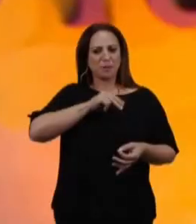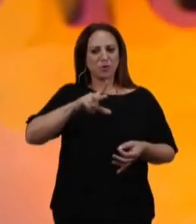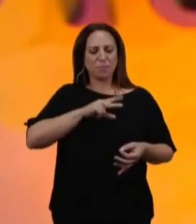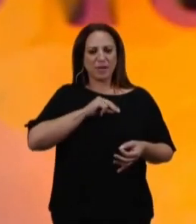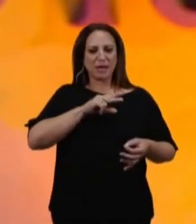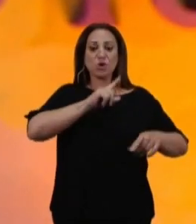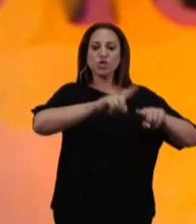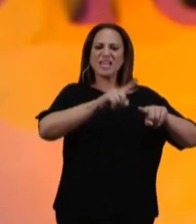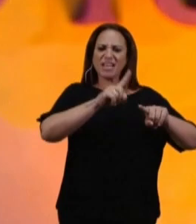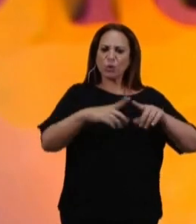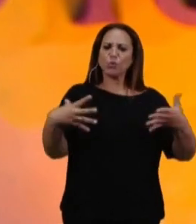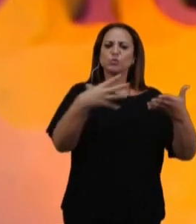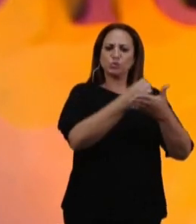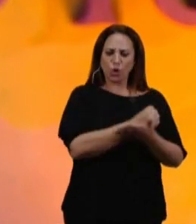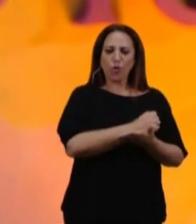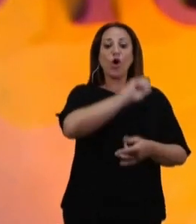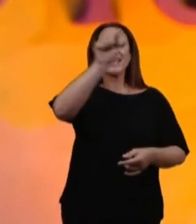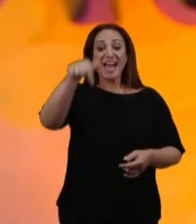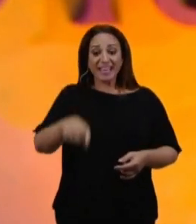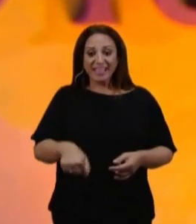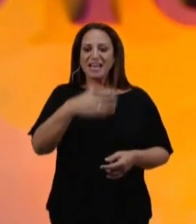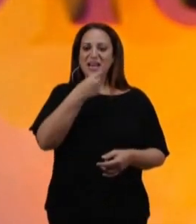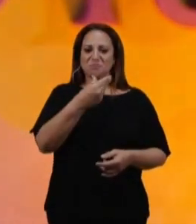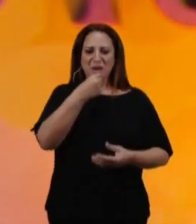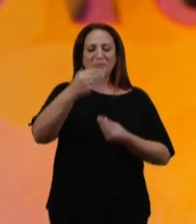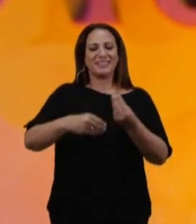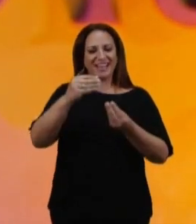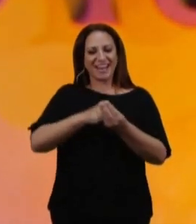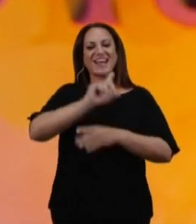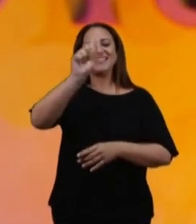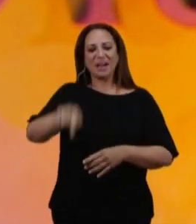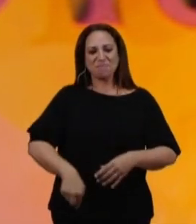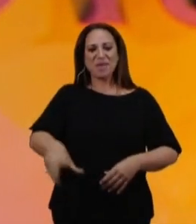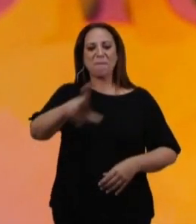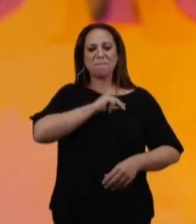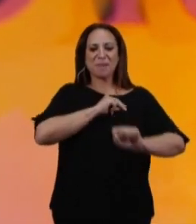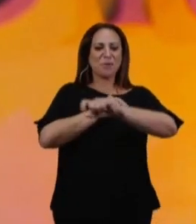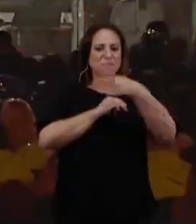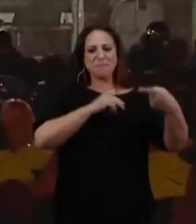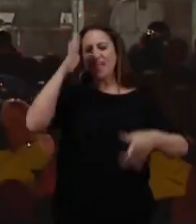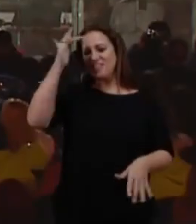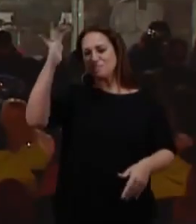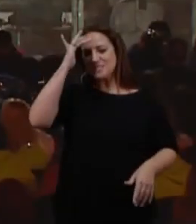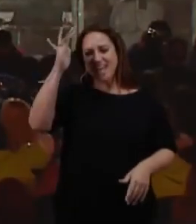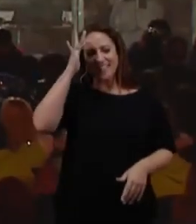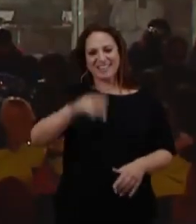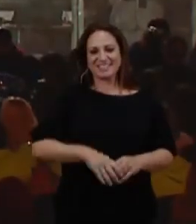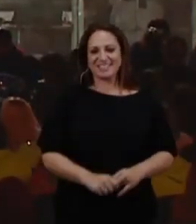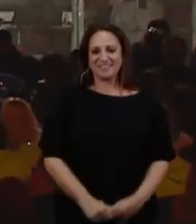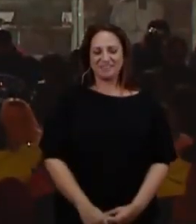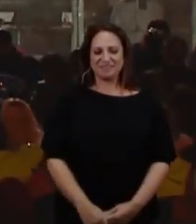de Tenerife, que no ganó. Y aquí, en Las Palmas de Gran Canaria, también ha ganado el primer premio con Despistadas.